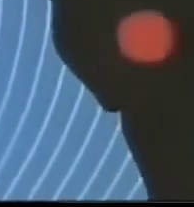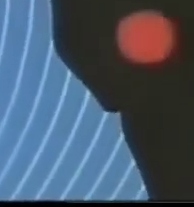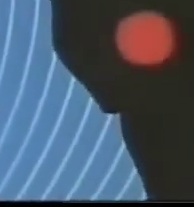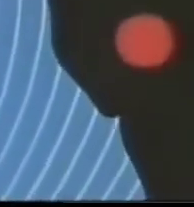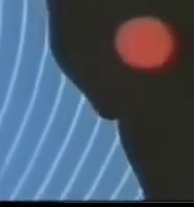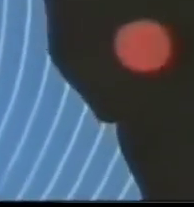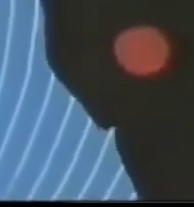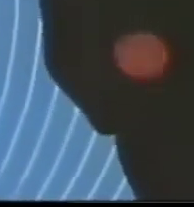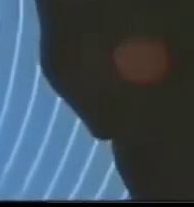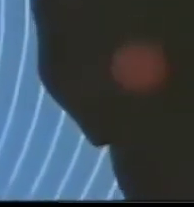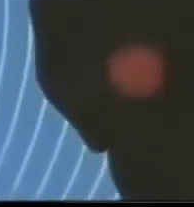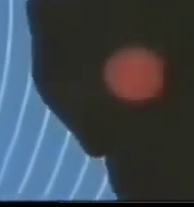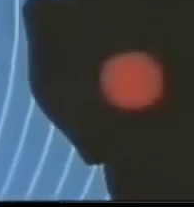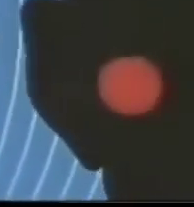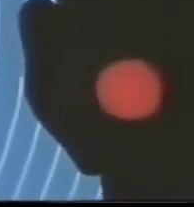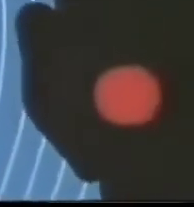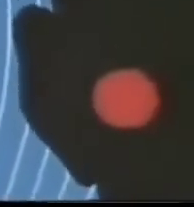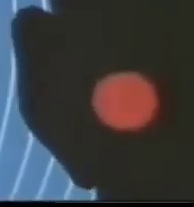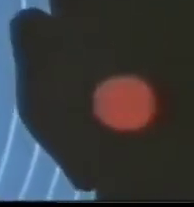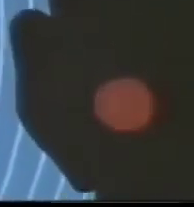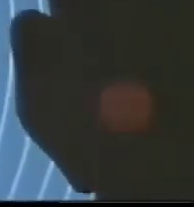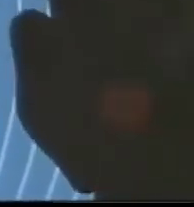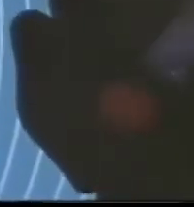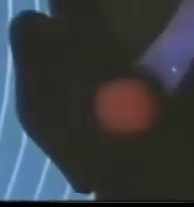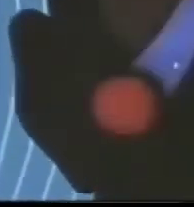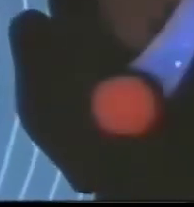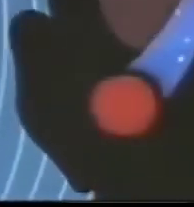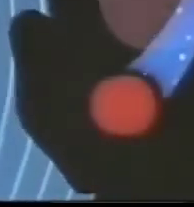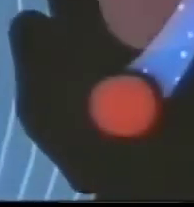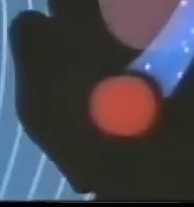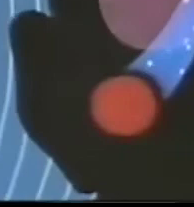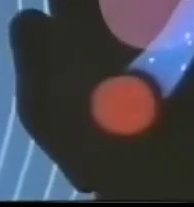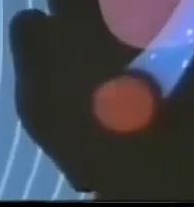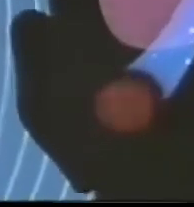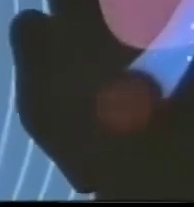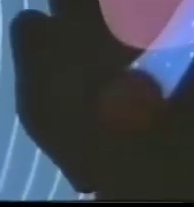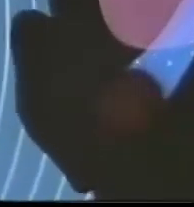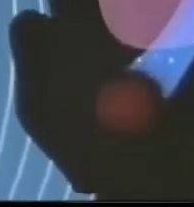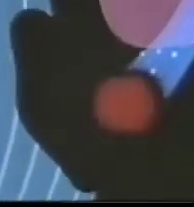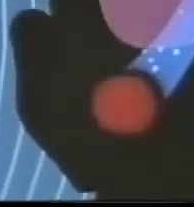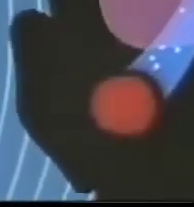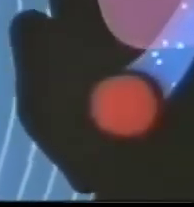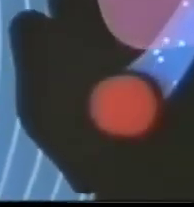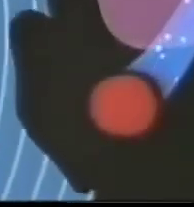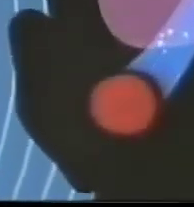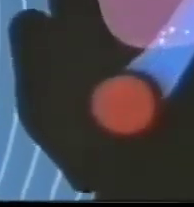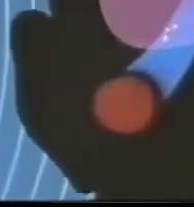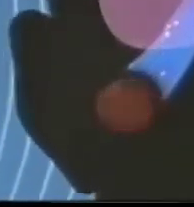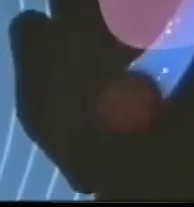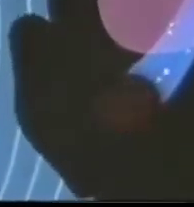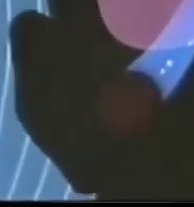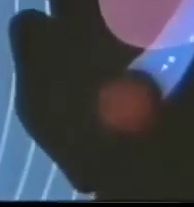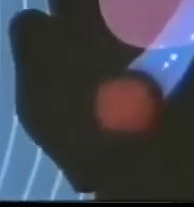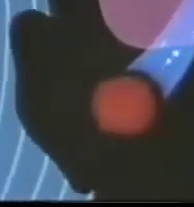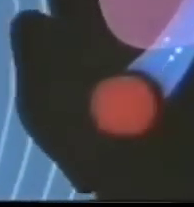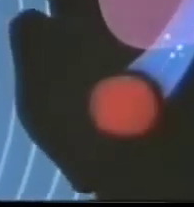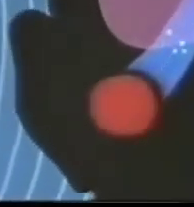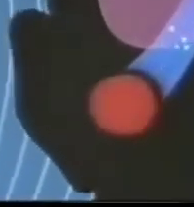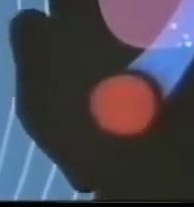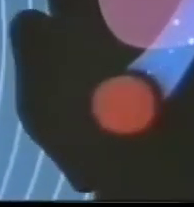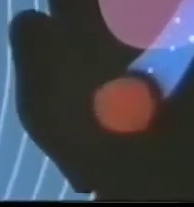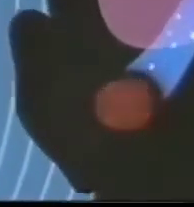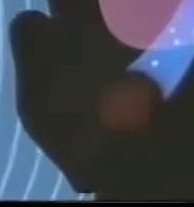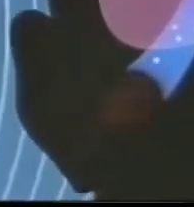de nuestros oídos. Las vibraciones se convierten luego en señales eléctricas transmitidas por el nervio auditivo hasta